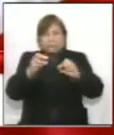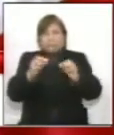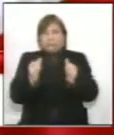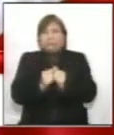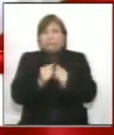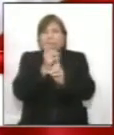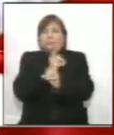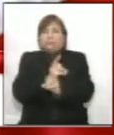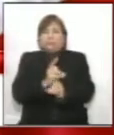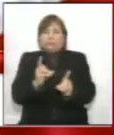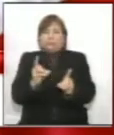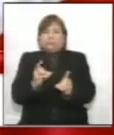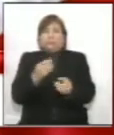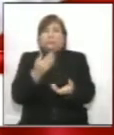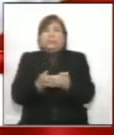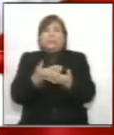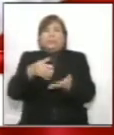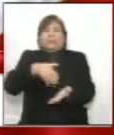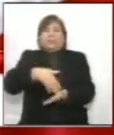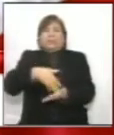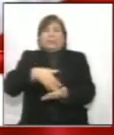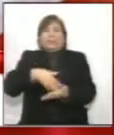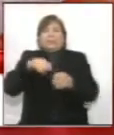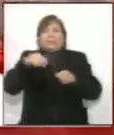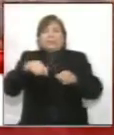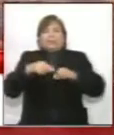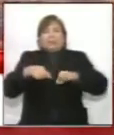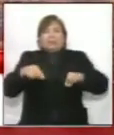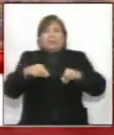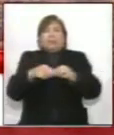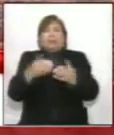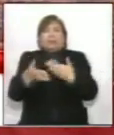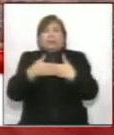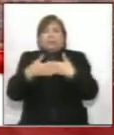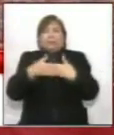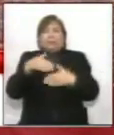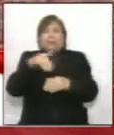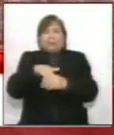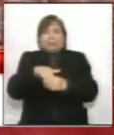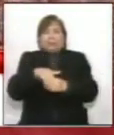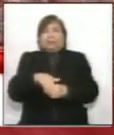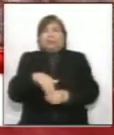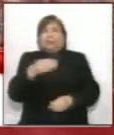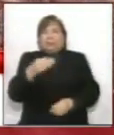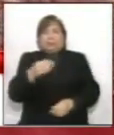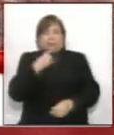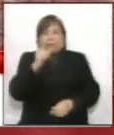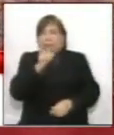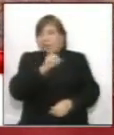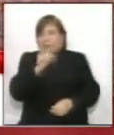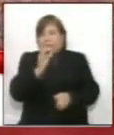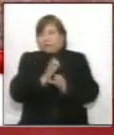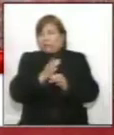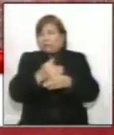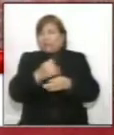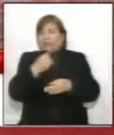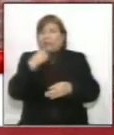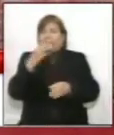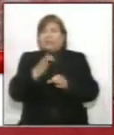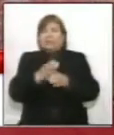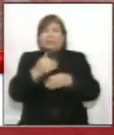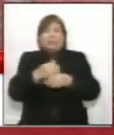democracia, que se pretenda debilitar este proceso electoral que estamos a puertas, porque yo creo que no es la forma. Y esa forma yo